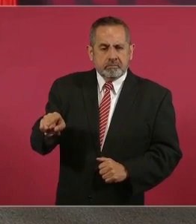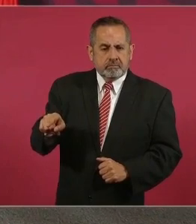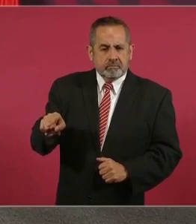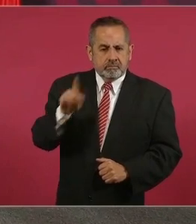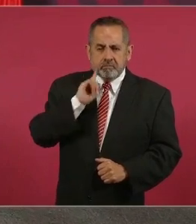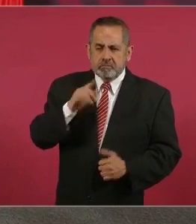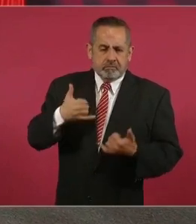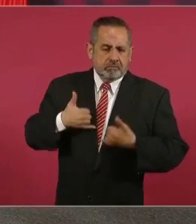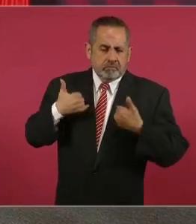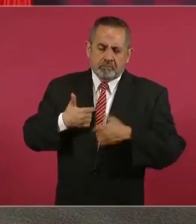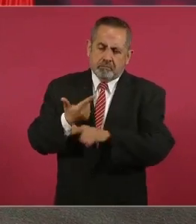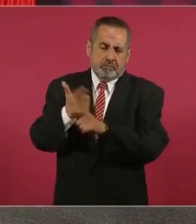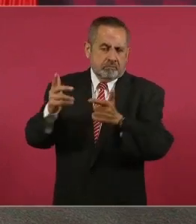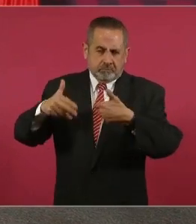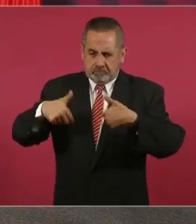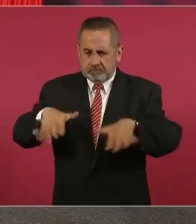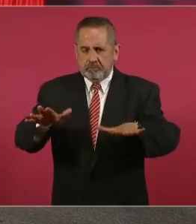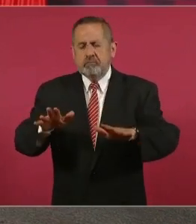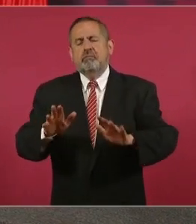joven